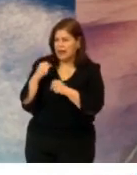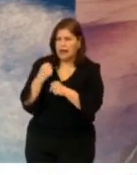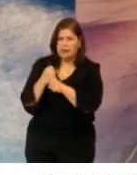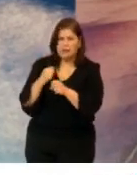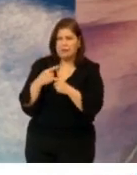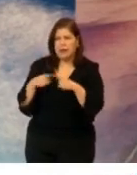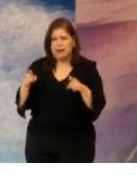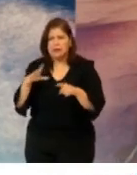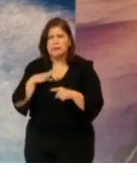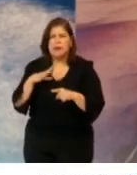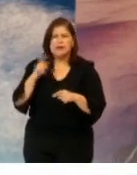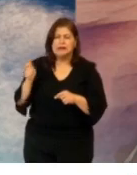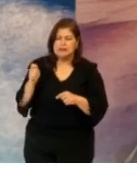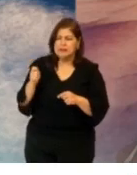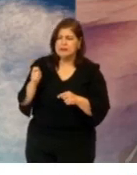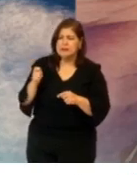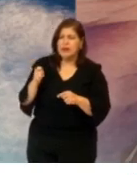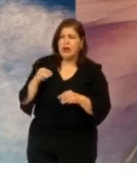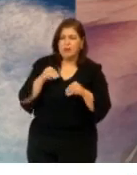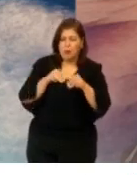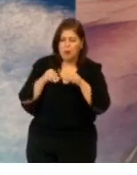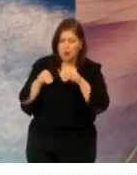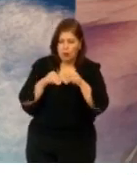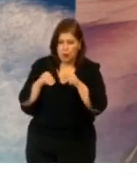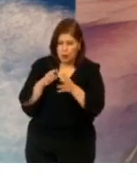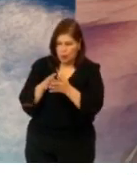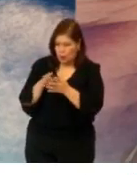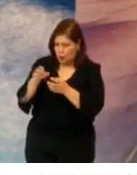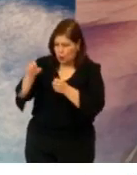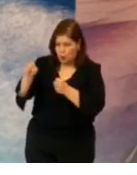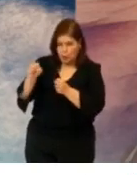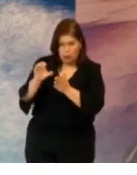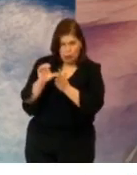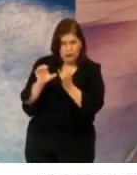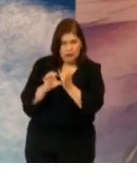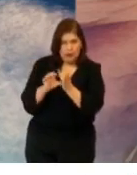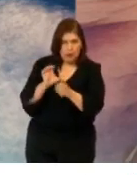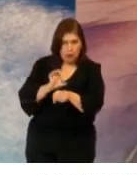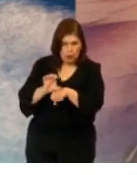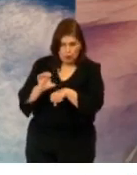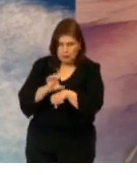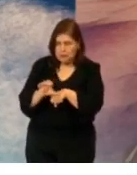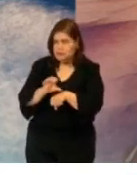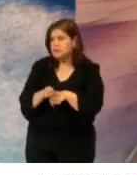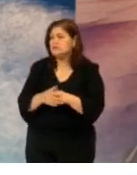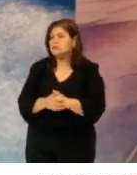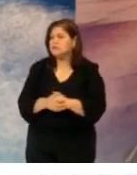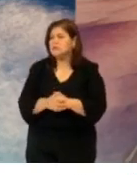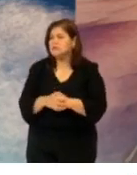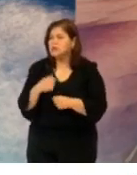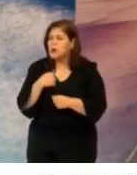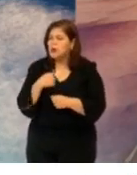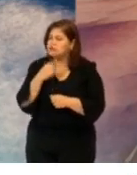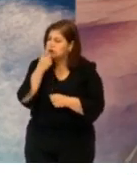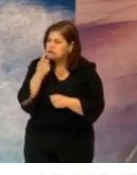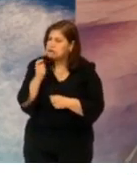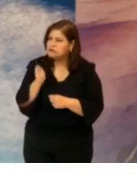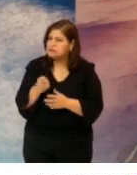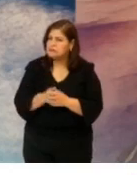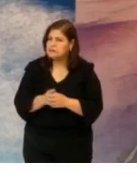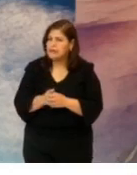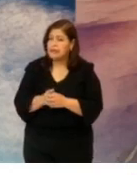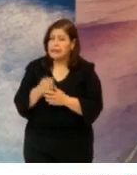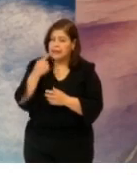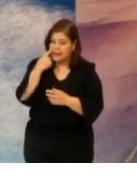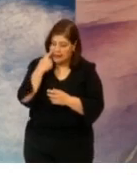de IVA a la Ciudadanía, el movimiento de la Constitución de Colombia. Y yo les decía, mire, el éxito